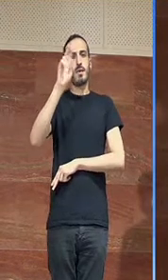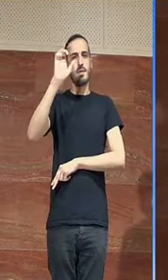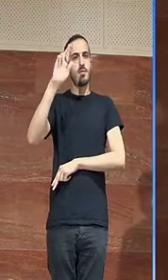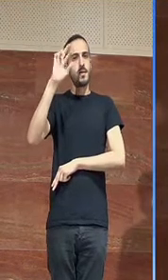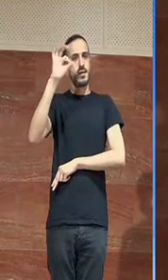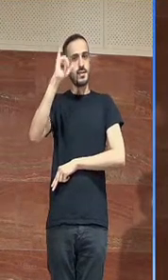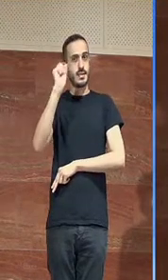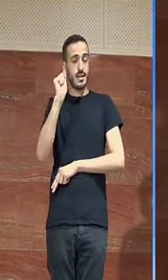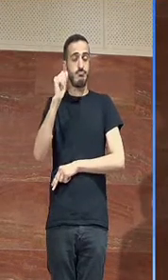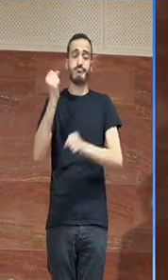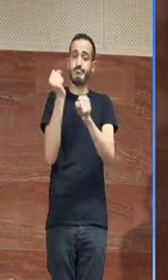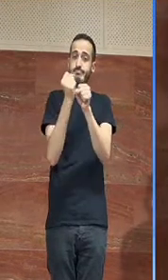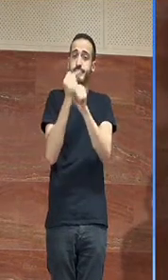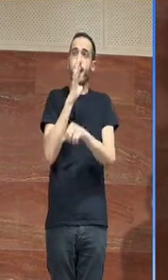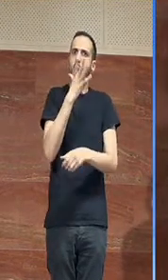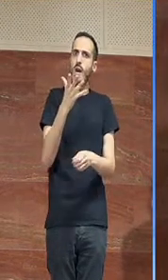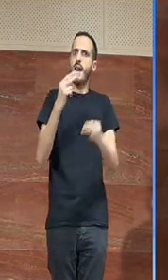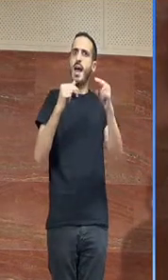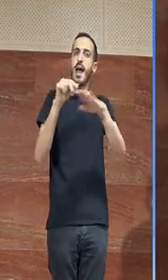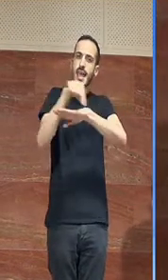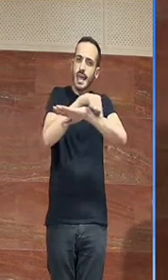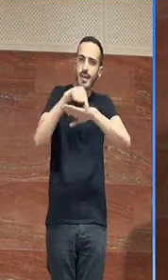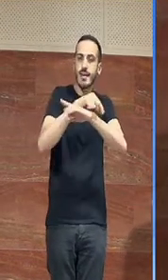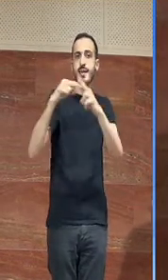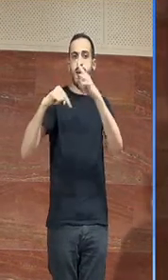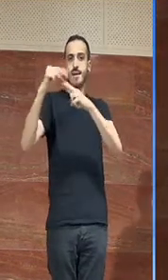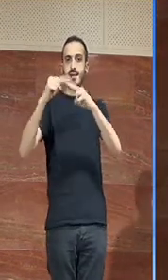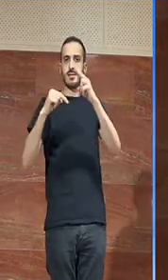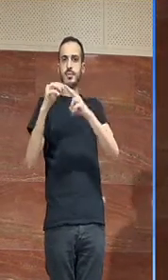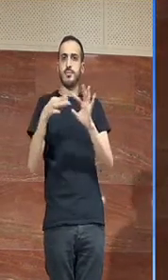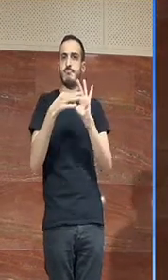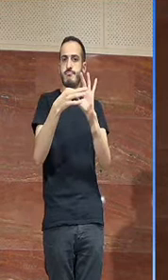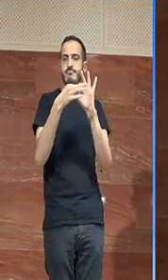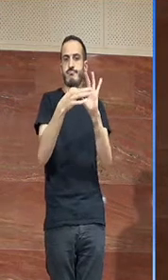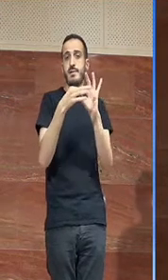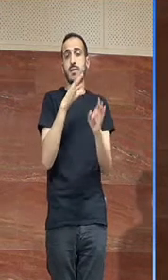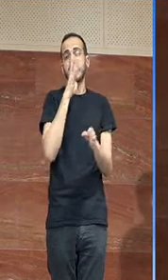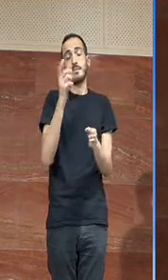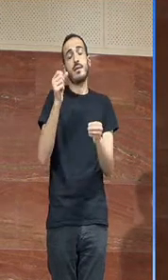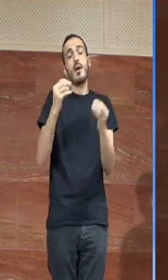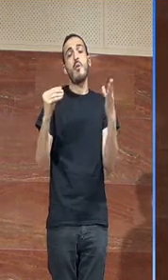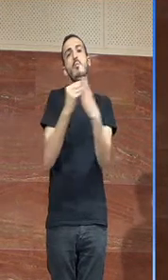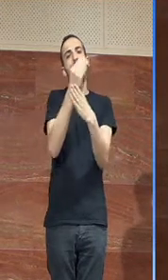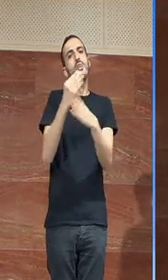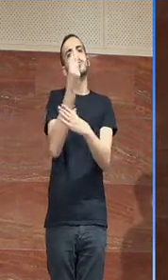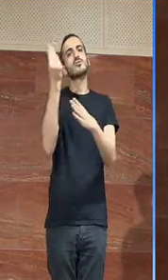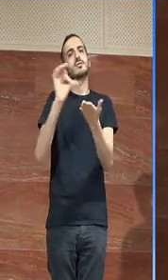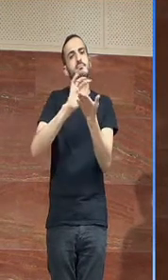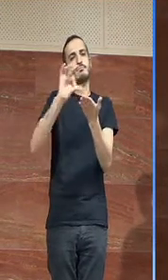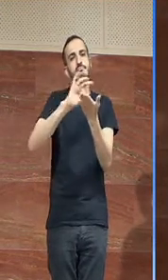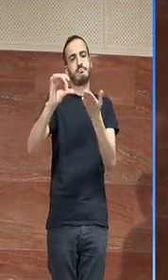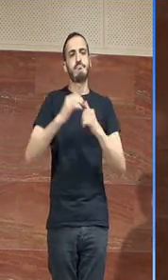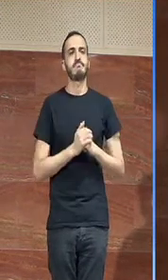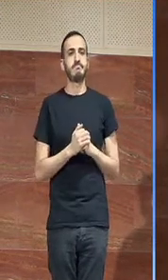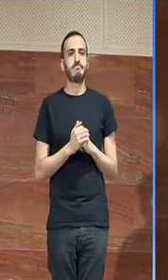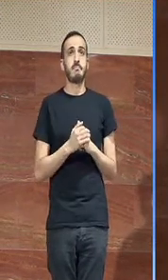profesionalmente en ingeniería y arquitectura vinculados al diseño universal de entornos, productos y servicios. Carlos, con su presentación sobre